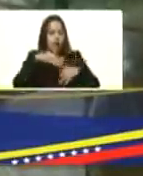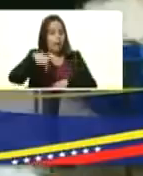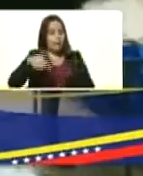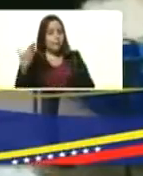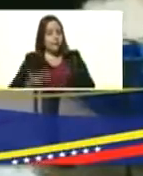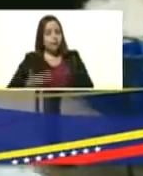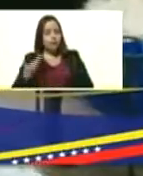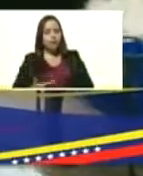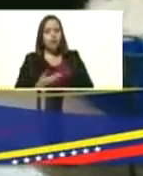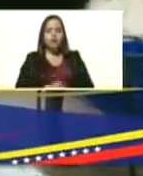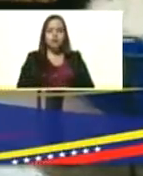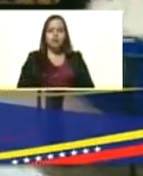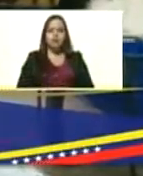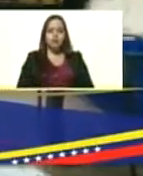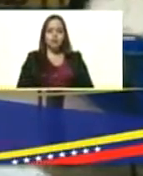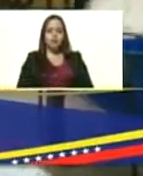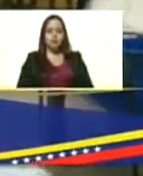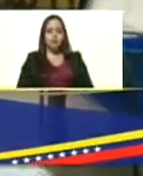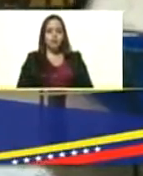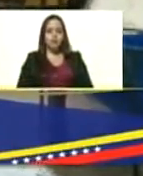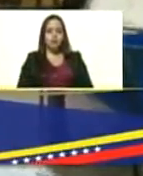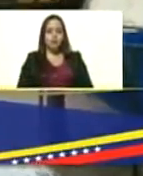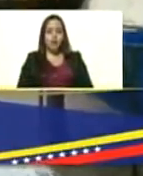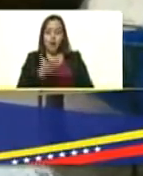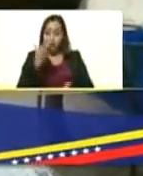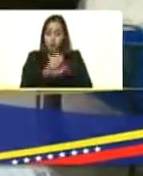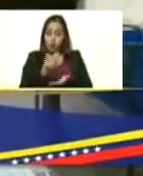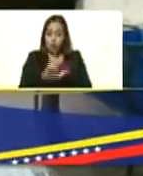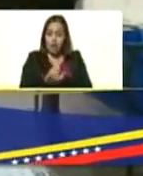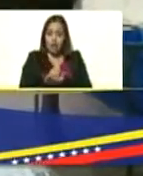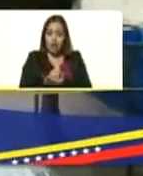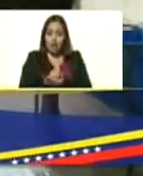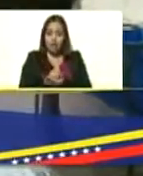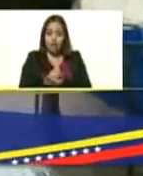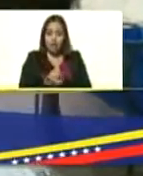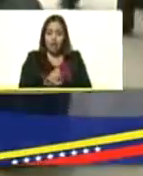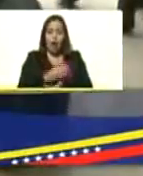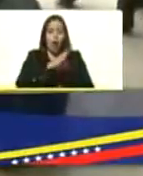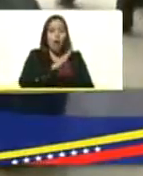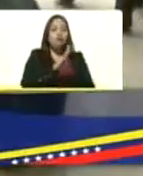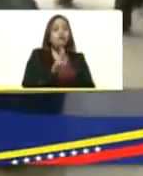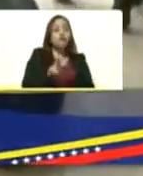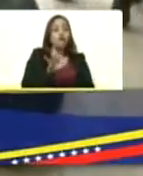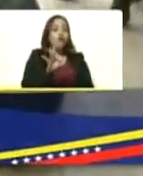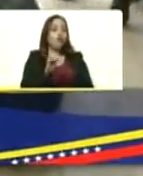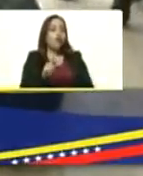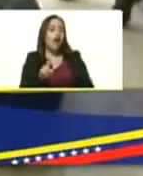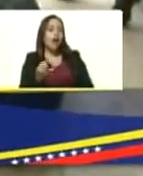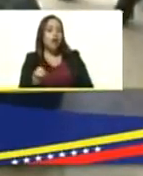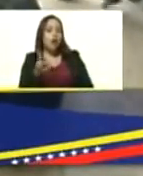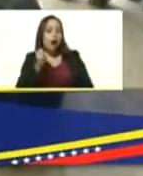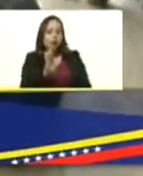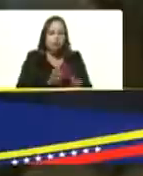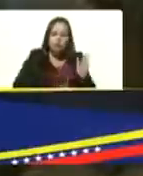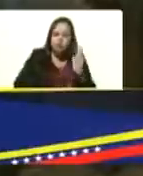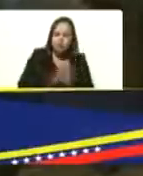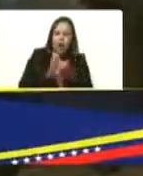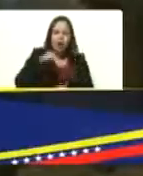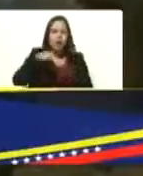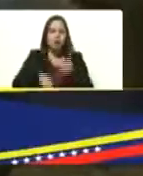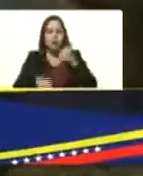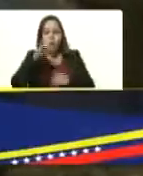importante empresa productiva en el estado monagas ganadería bufalina ha venido creciendo en los últimos